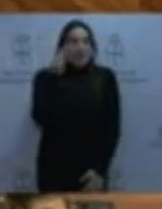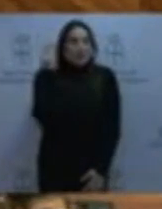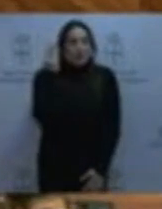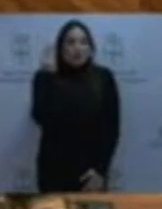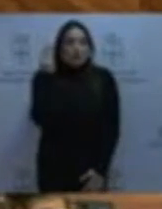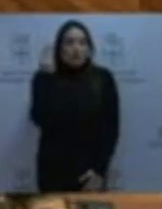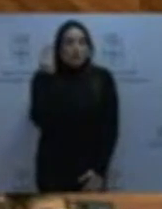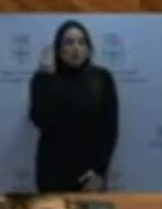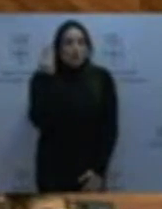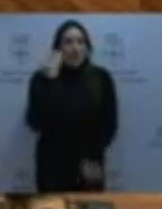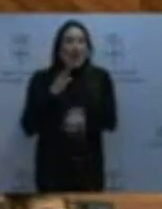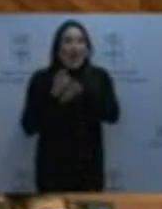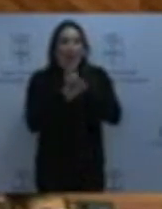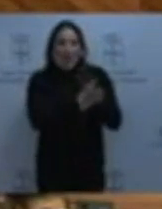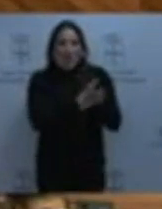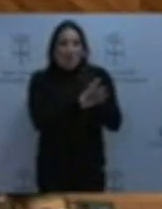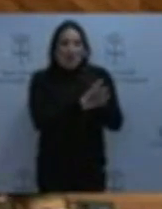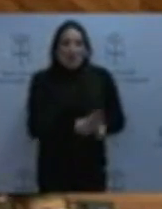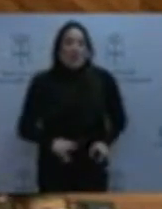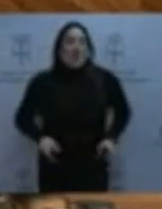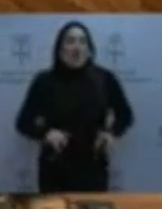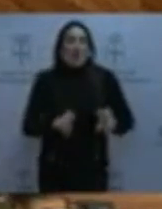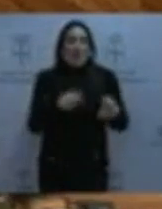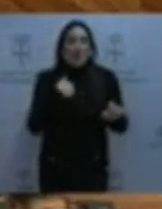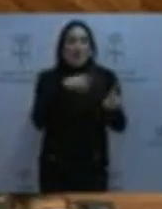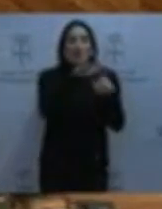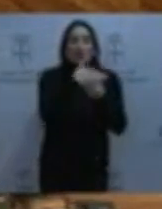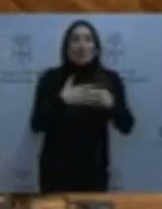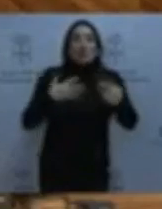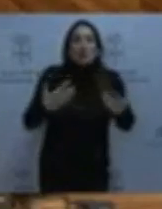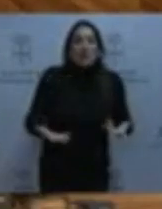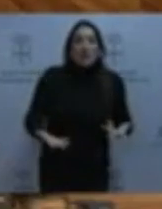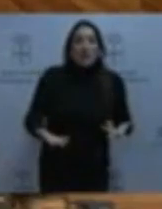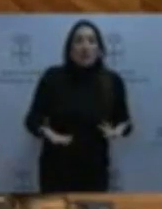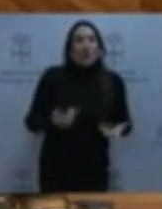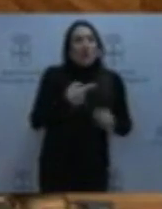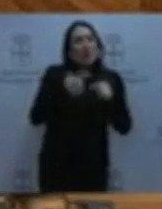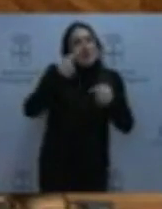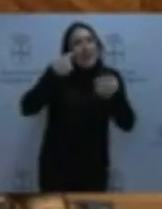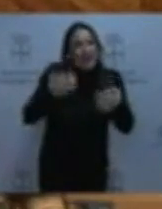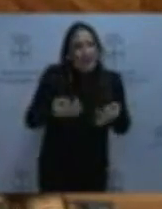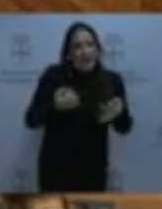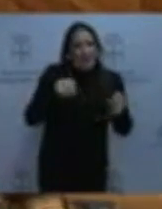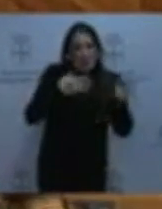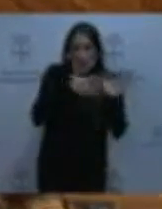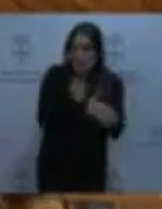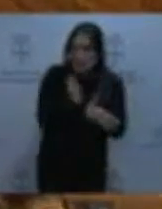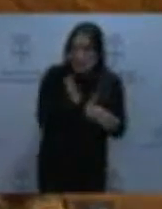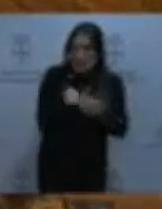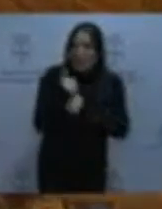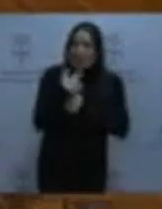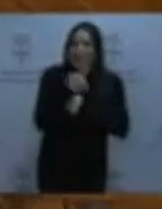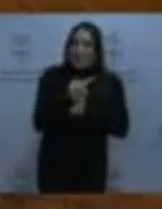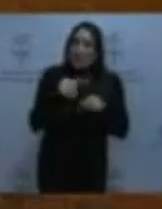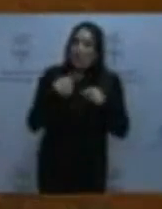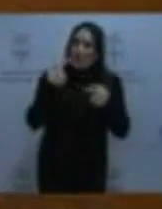más allá de la contextualización que hice al comienzo, yo creo que he hablado de cosas muy reales. Le he hablado de cuestiones en las que